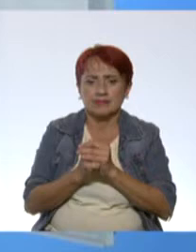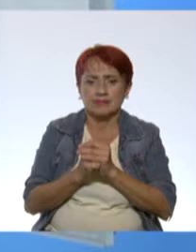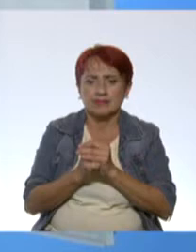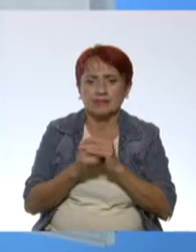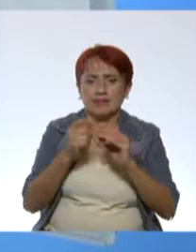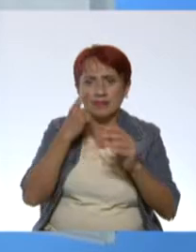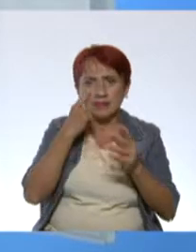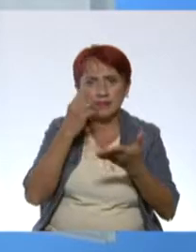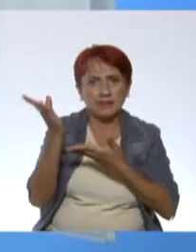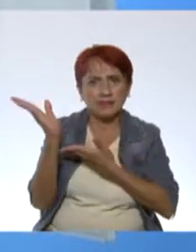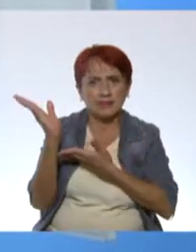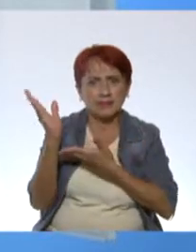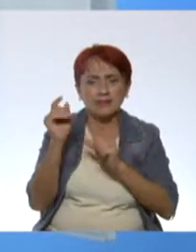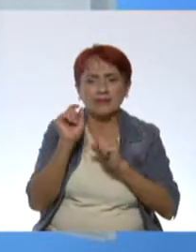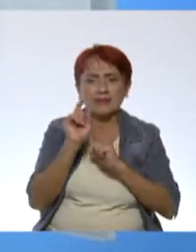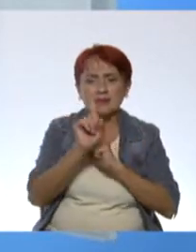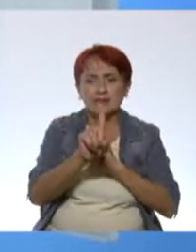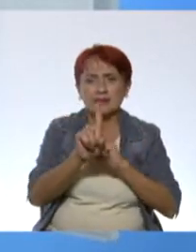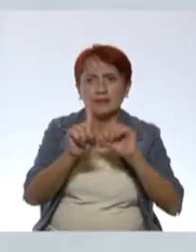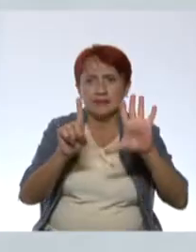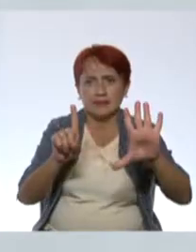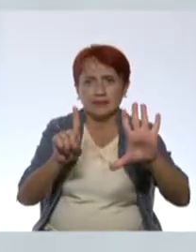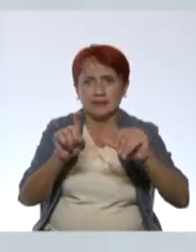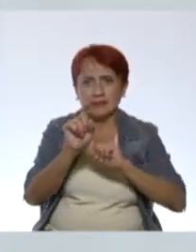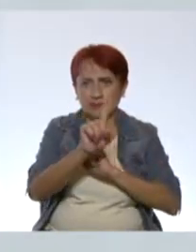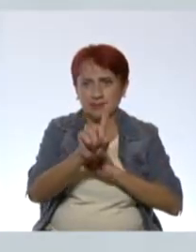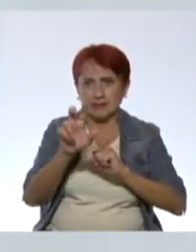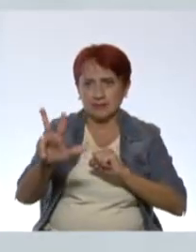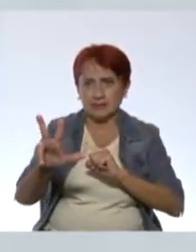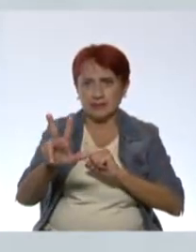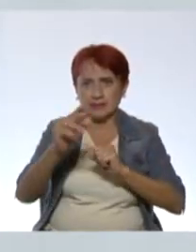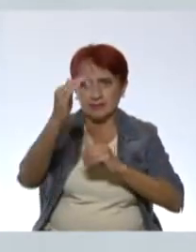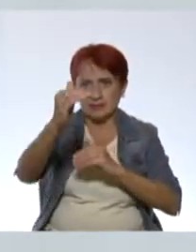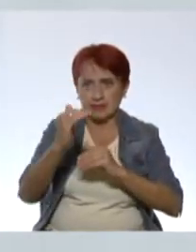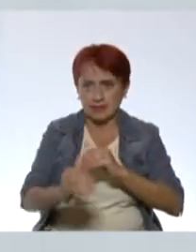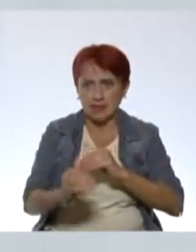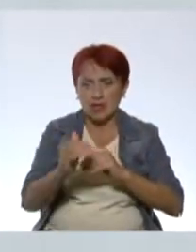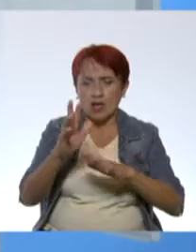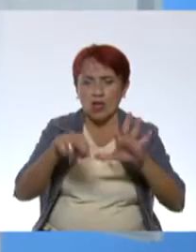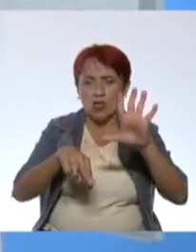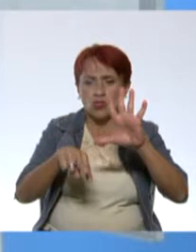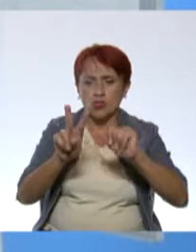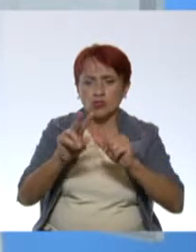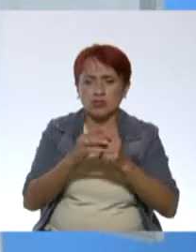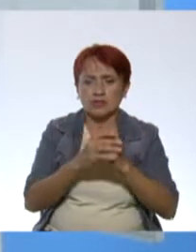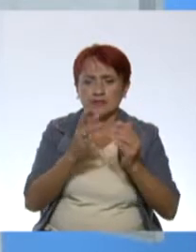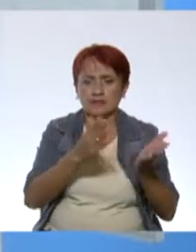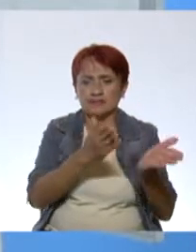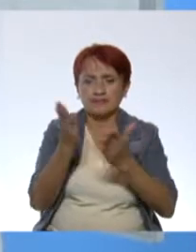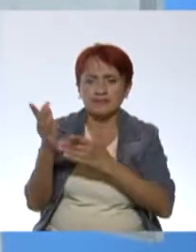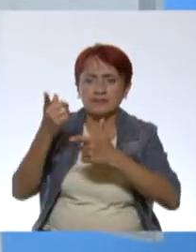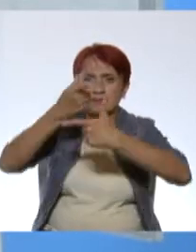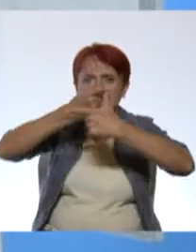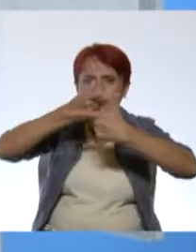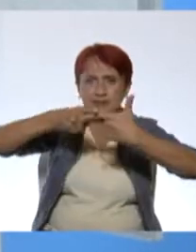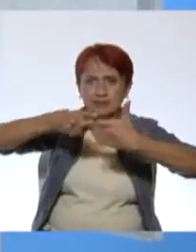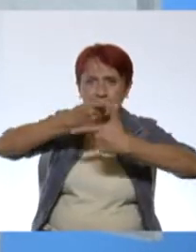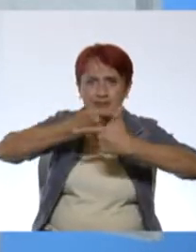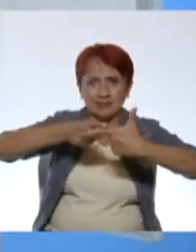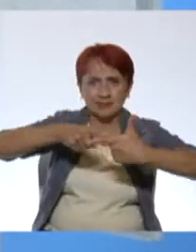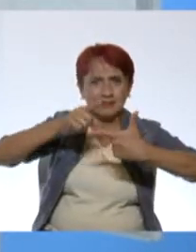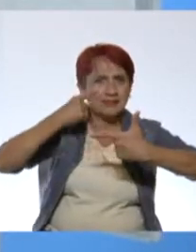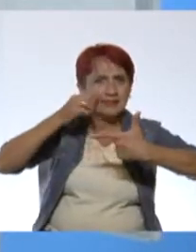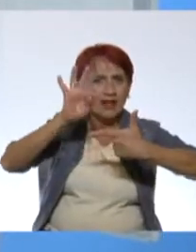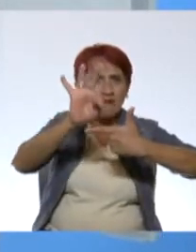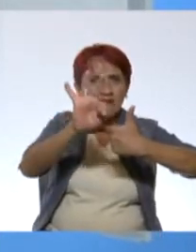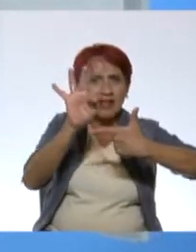dicen 63 doceavos. ¿Ok? Estos 63 doceavos, cuando nosotros